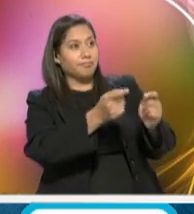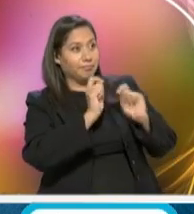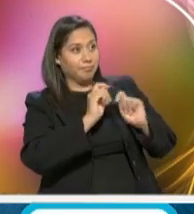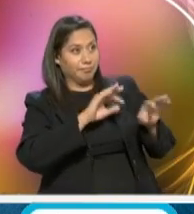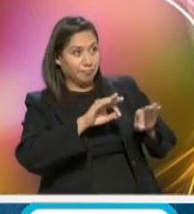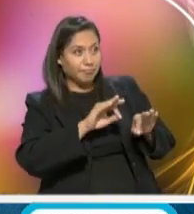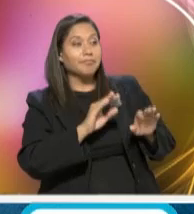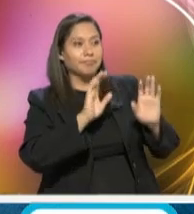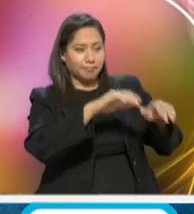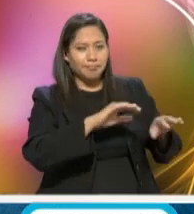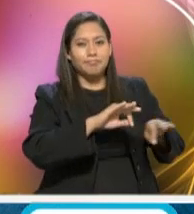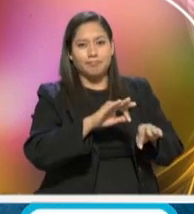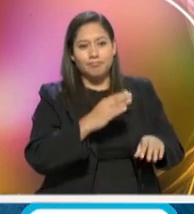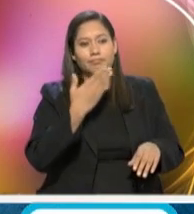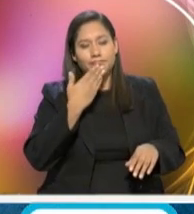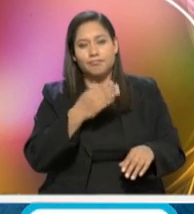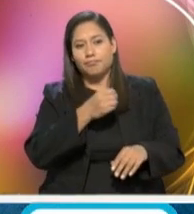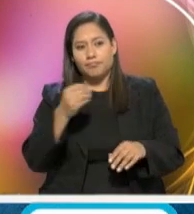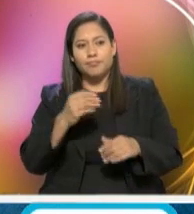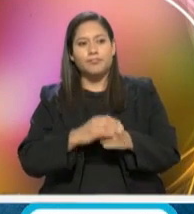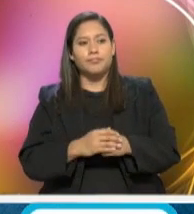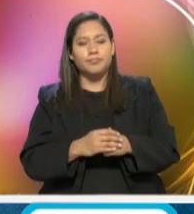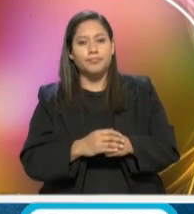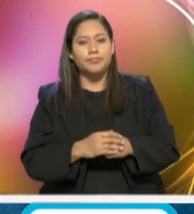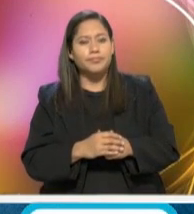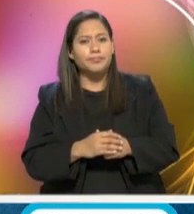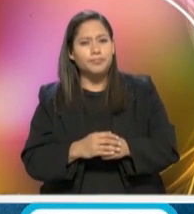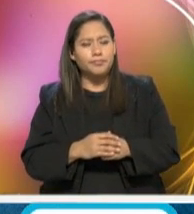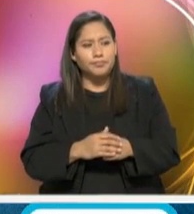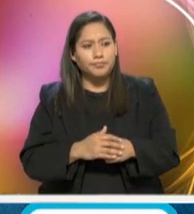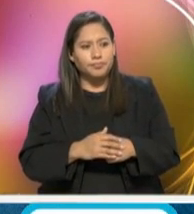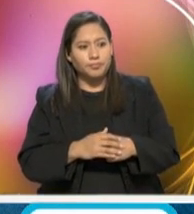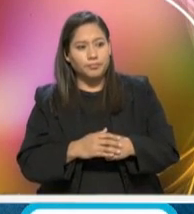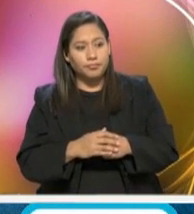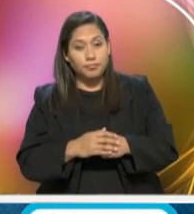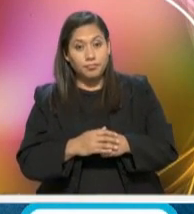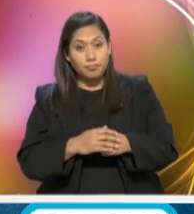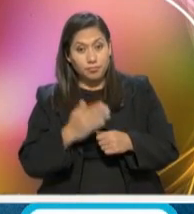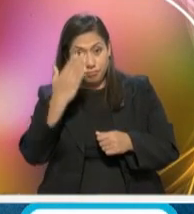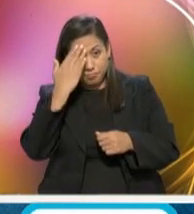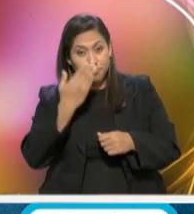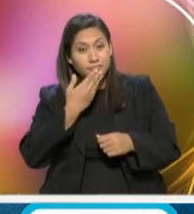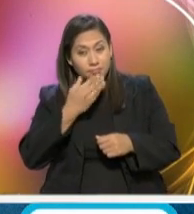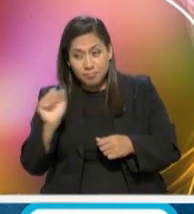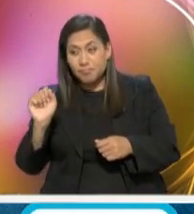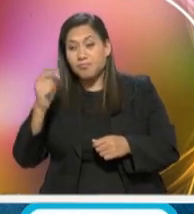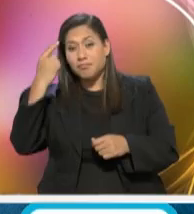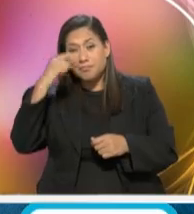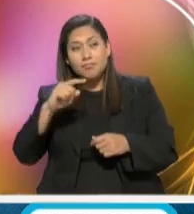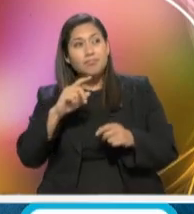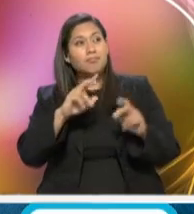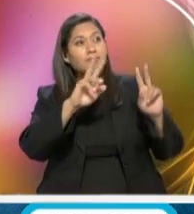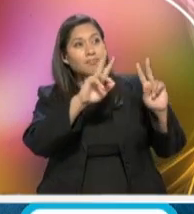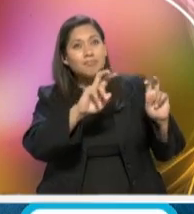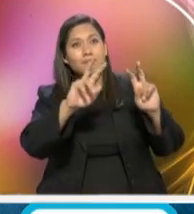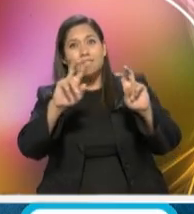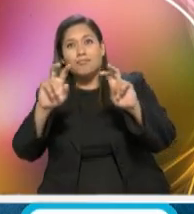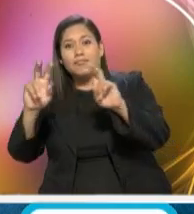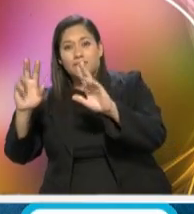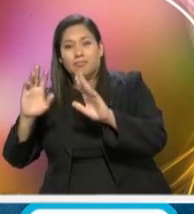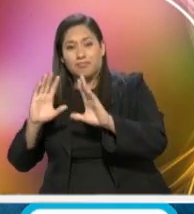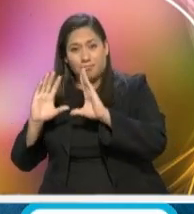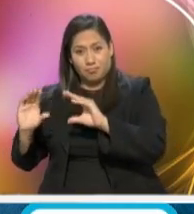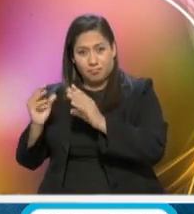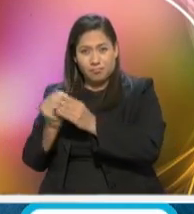a desarrollarse en el sector formal. Ahora, ¿estas capacitaciones son para cualquier giro? Digamos, ¿esas estrategias las pueden implementar?